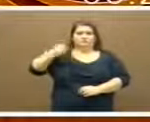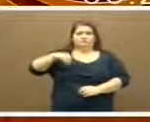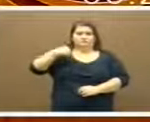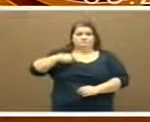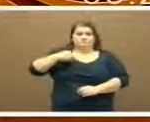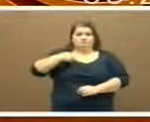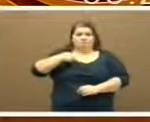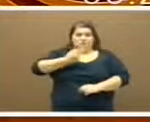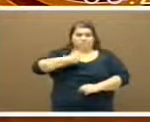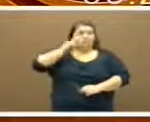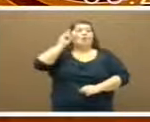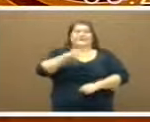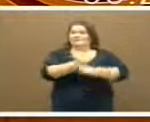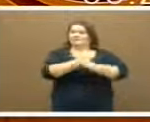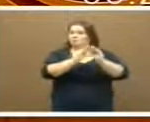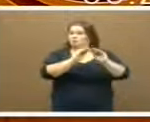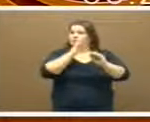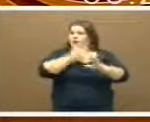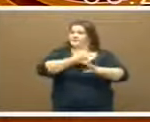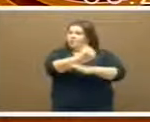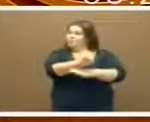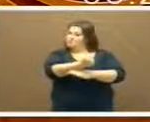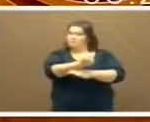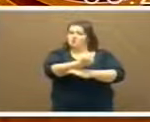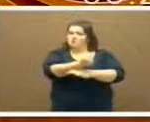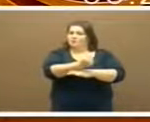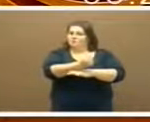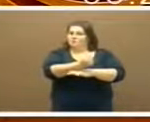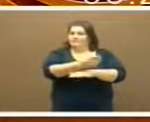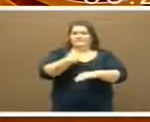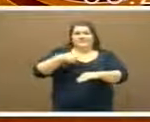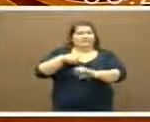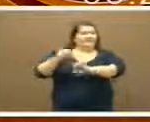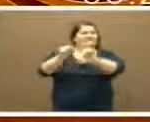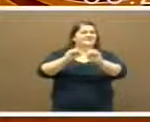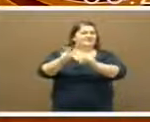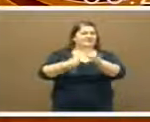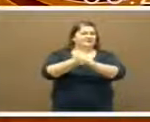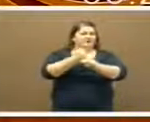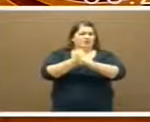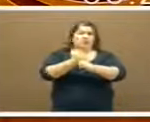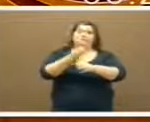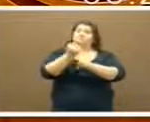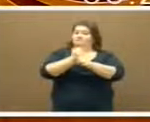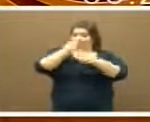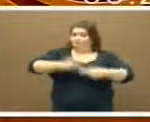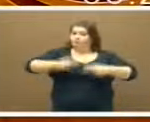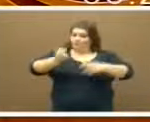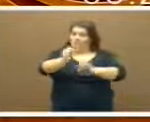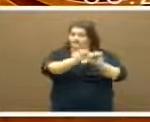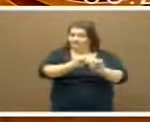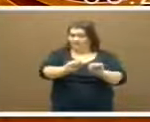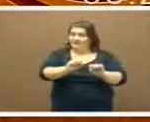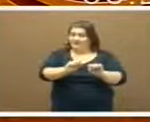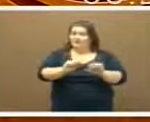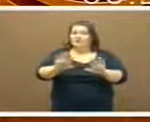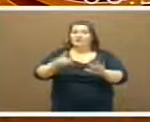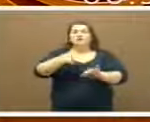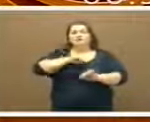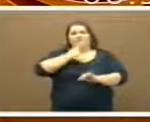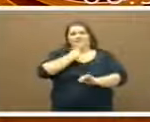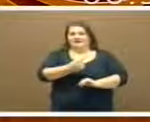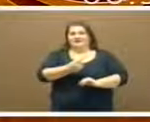encomiable labor que desarrollan de apoyo en defensa y los intereses de los trabajadores y los empleados públicos, y, por lo tanto, tenemos que